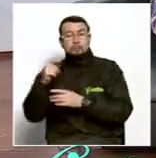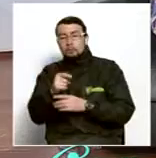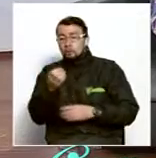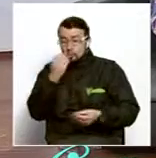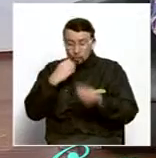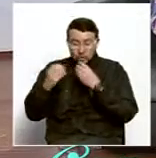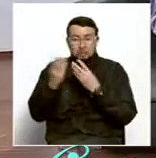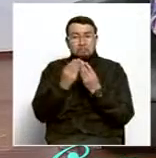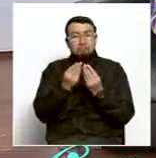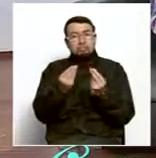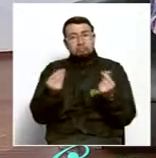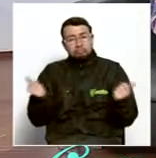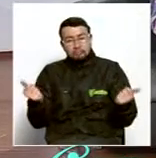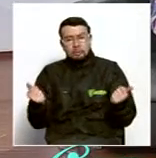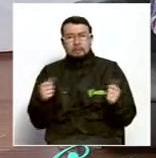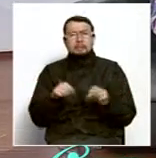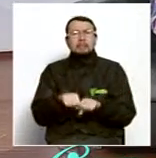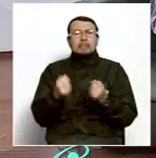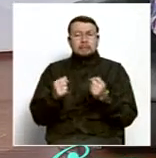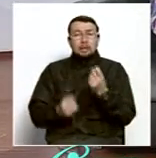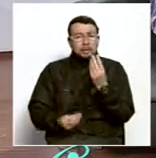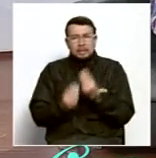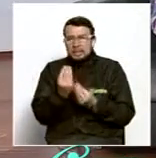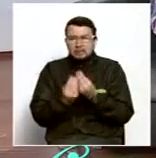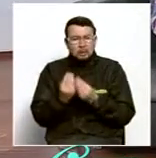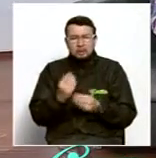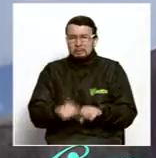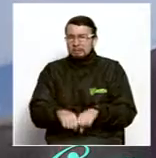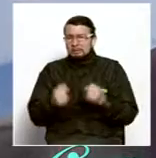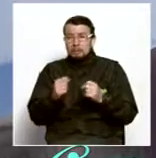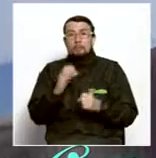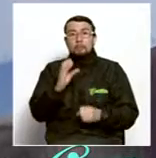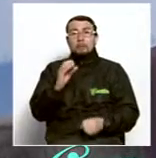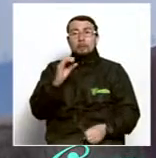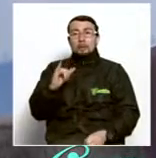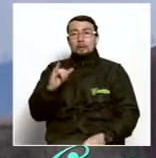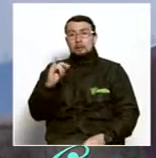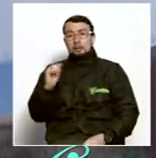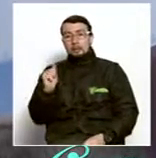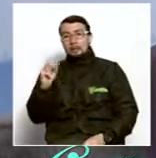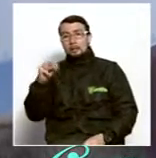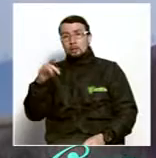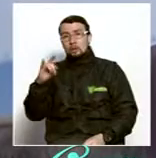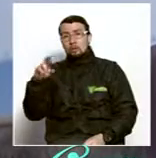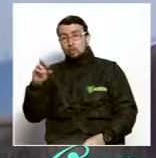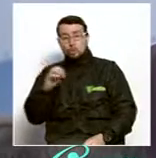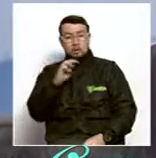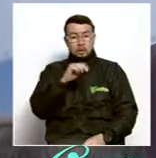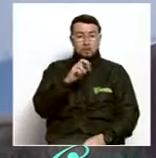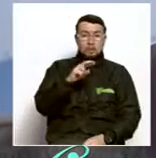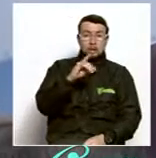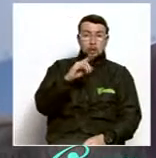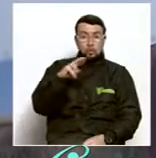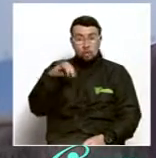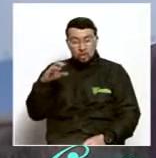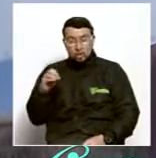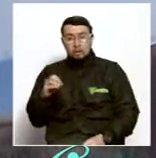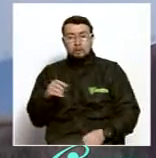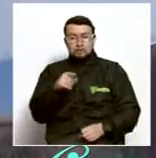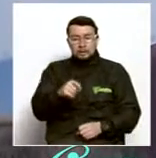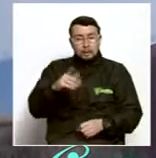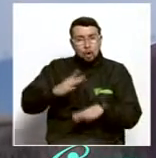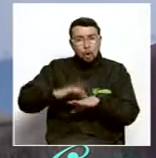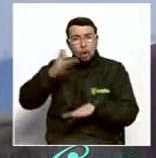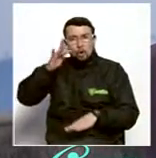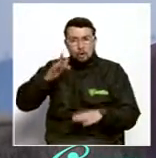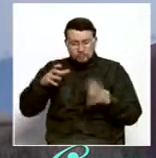alimentaria, sino que se están utilizando químicos muy nocivos como el cianuro y el mercurio para poder separar el oro de las rocas, ¿sí?